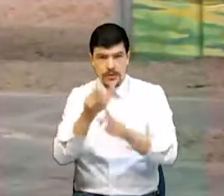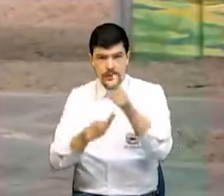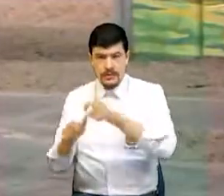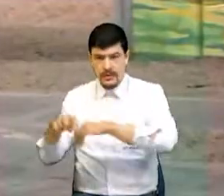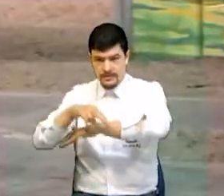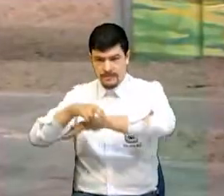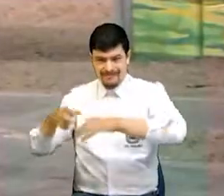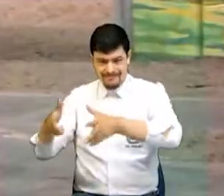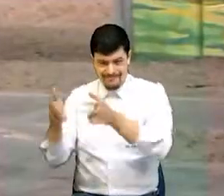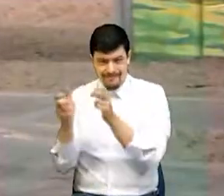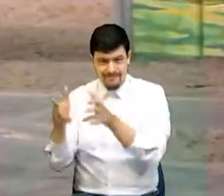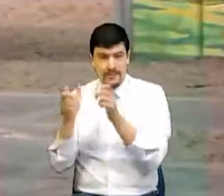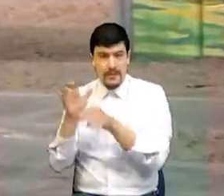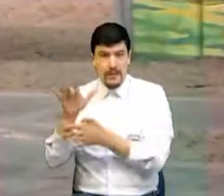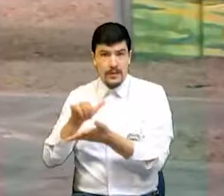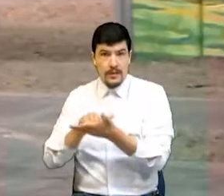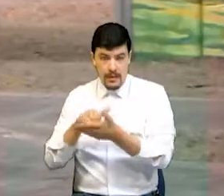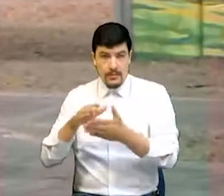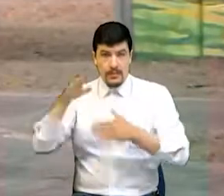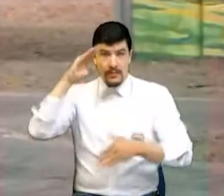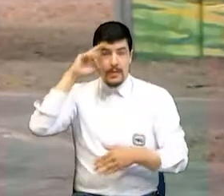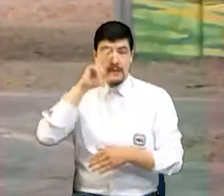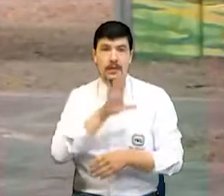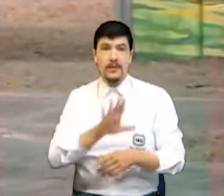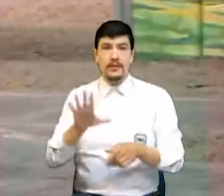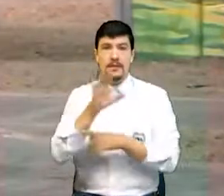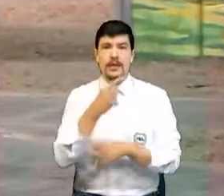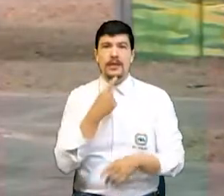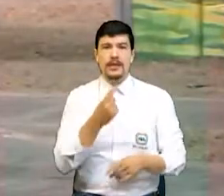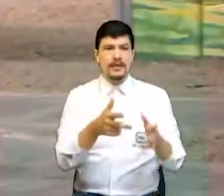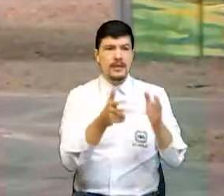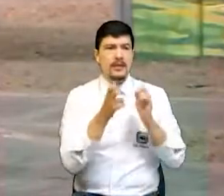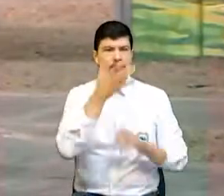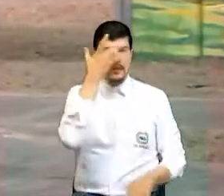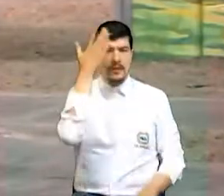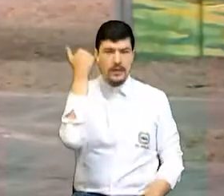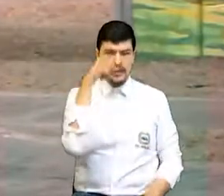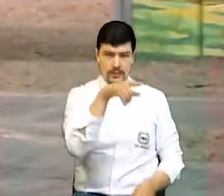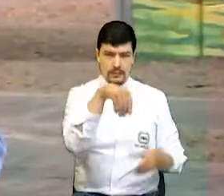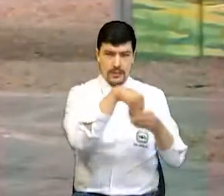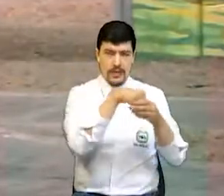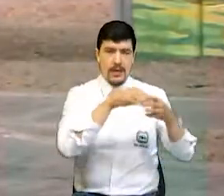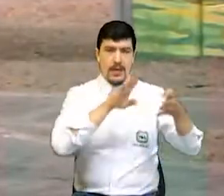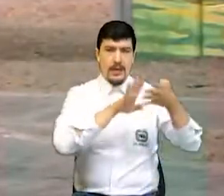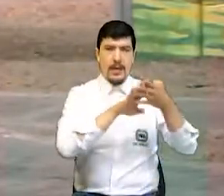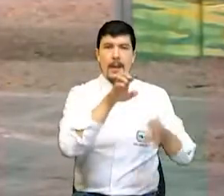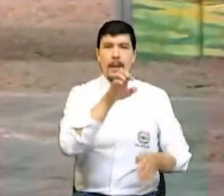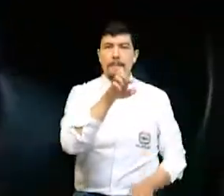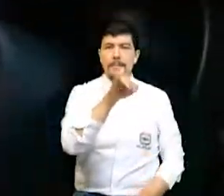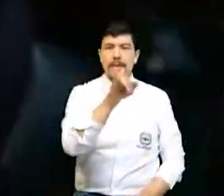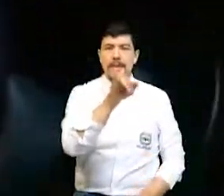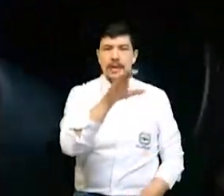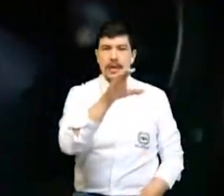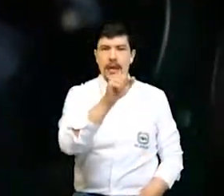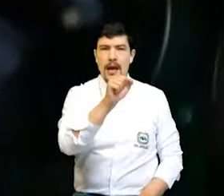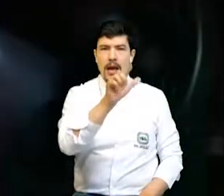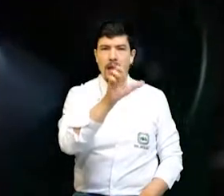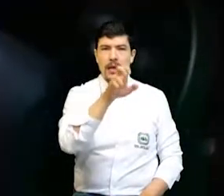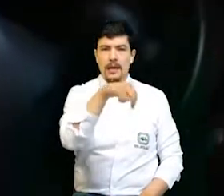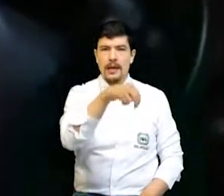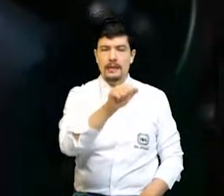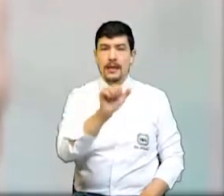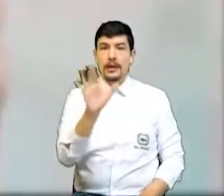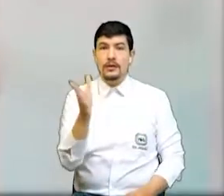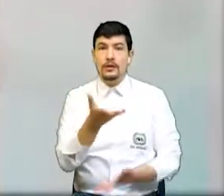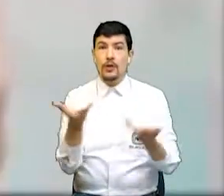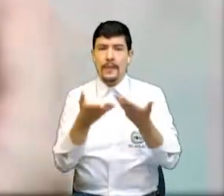parte de estas distorsiones según la policía metropolitana han sido cometidas desde la cárcel de picaleña en ibagué en cúcuta dos